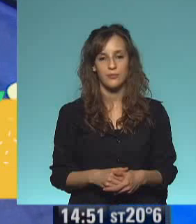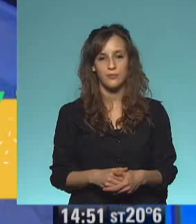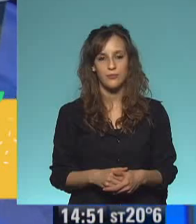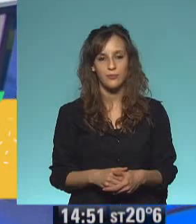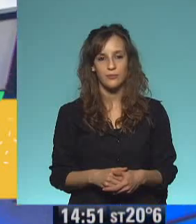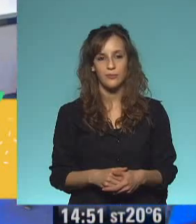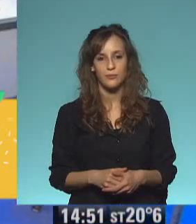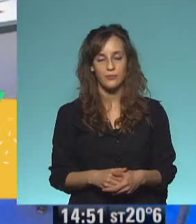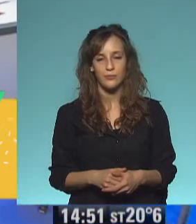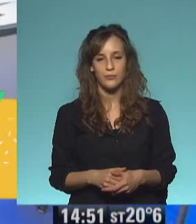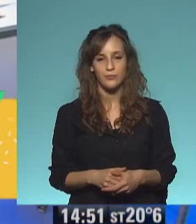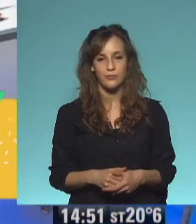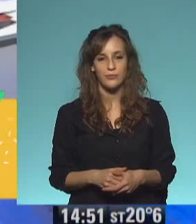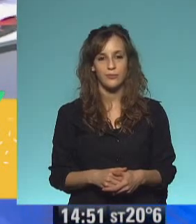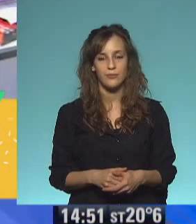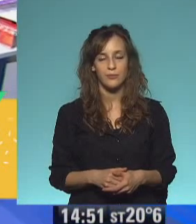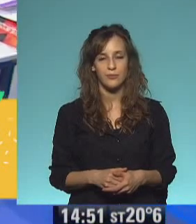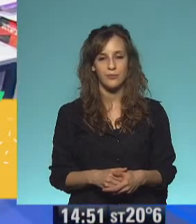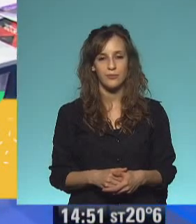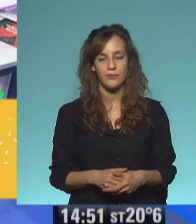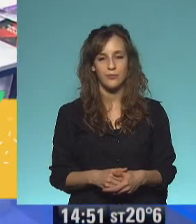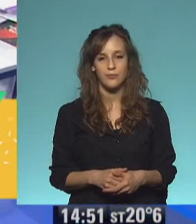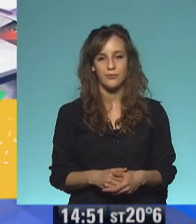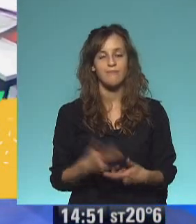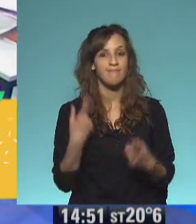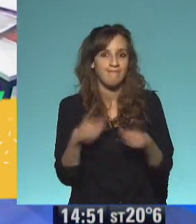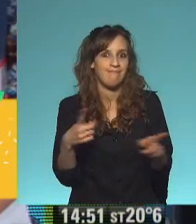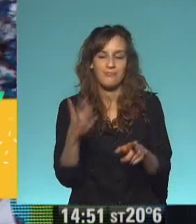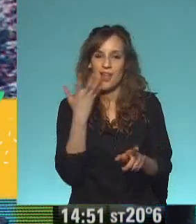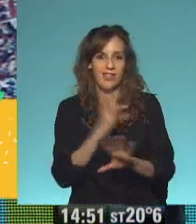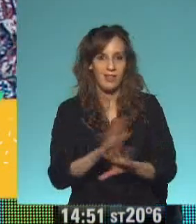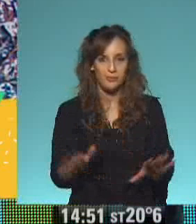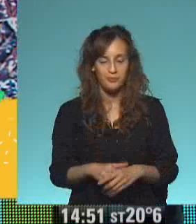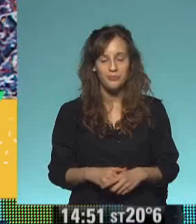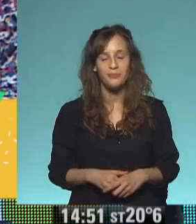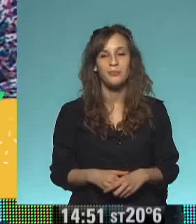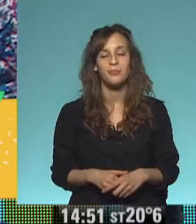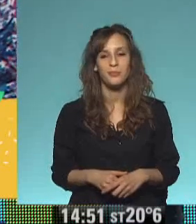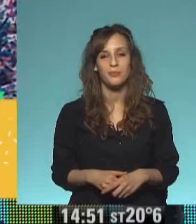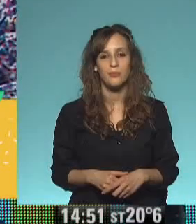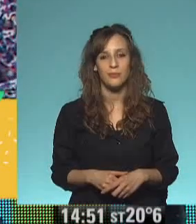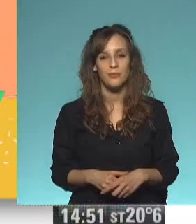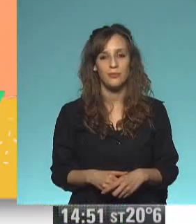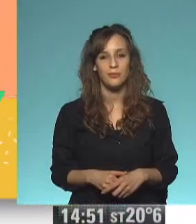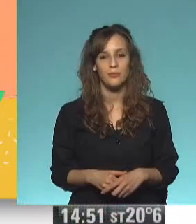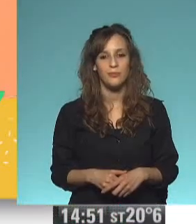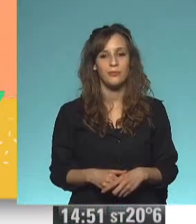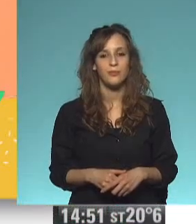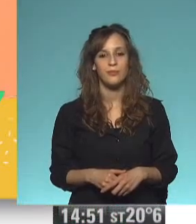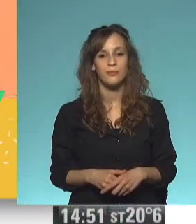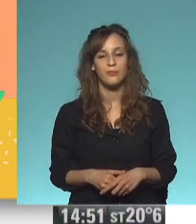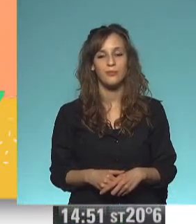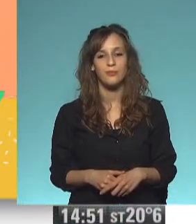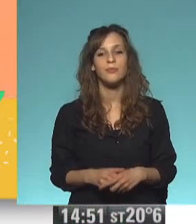ahí el pirincho que te ayuda. Me voy copando con la música. Súper bien. Vamos a la próxima. Bien. Hay que llamar